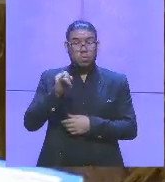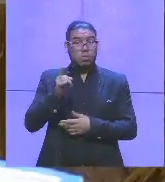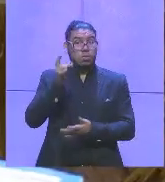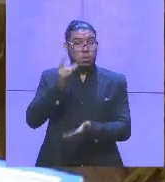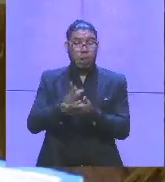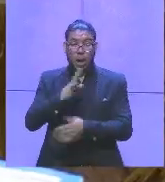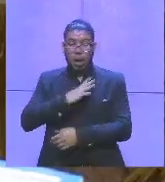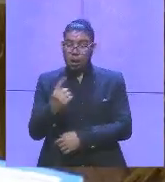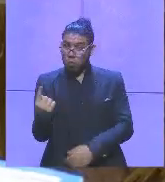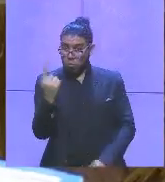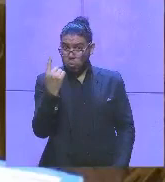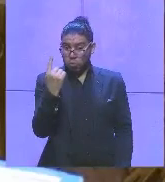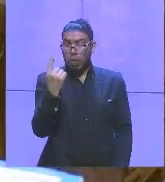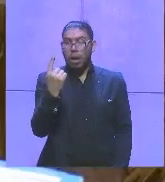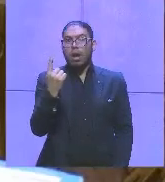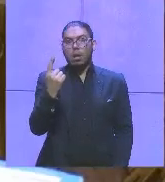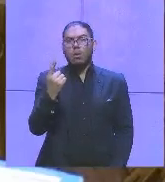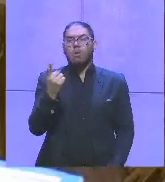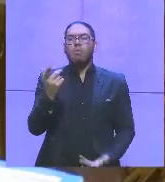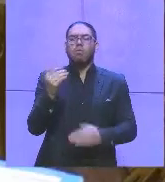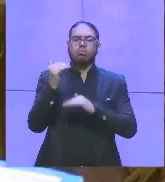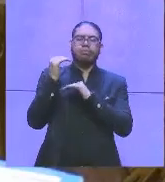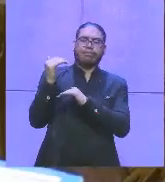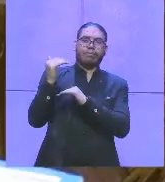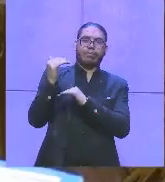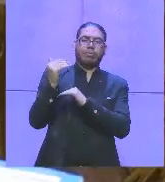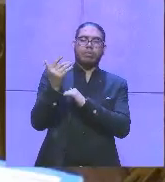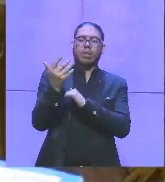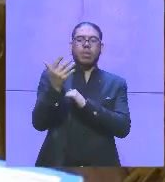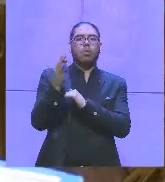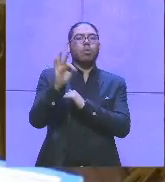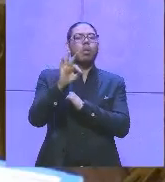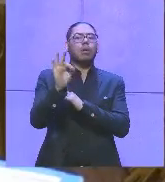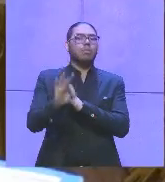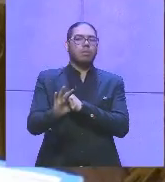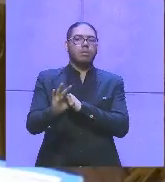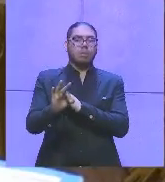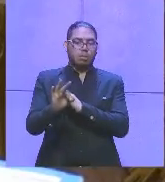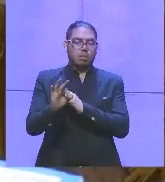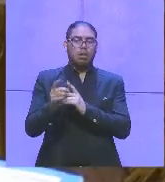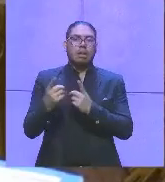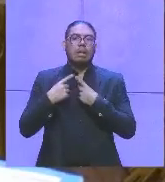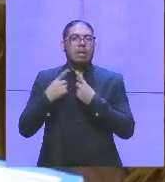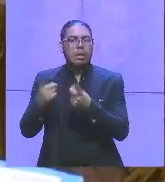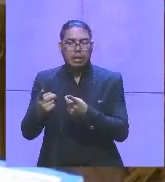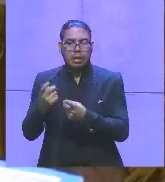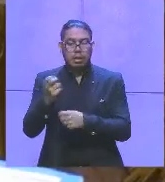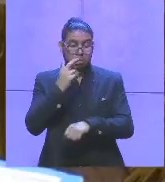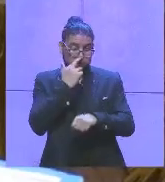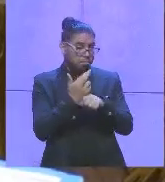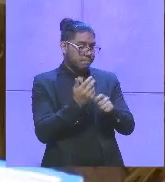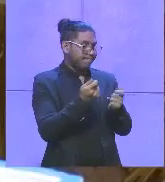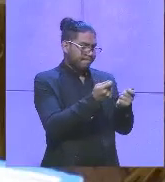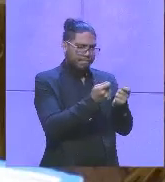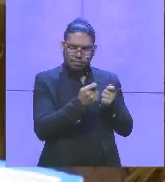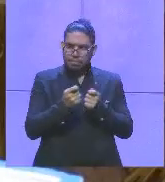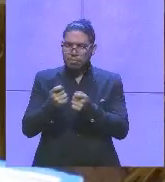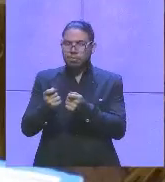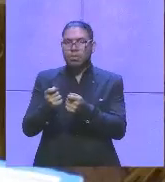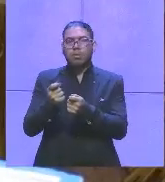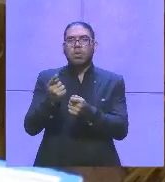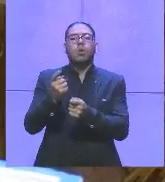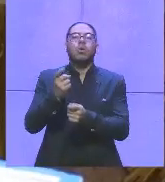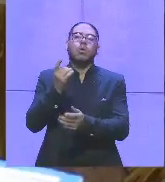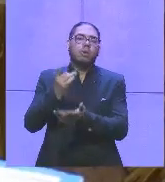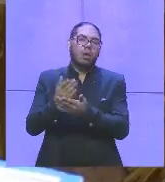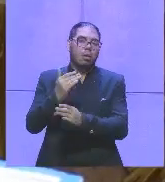uno, lo máximo que le puedes dar es el 50% de ese tiempo que le hubiera correspondido a un partido político de